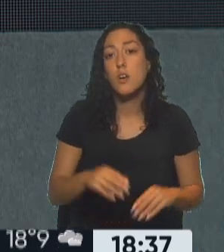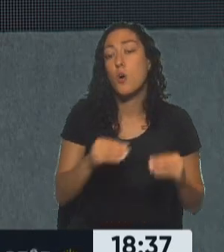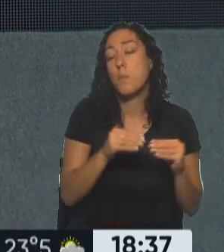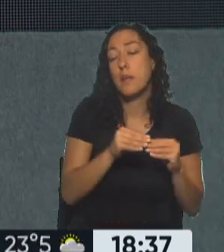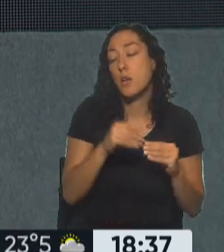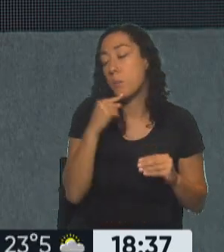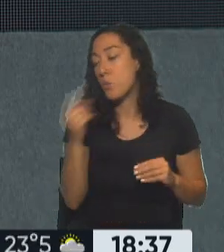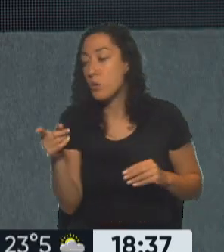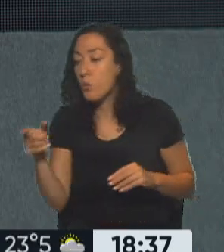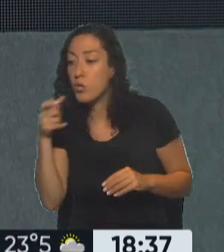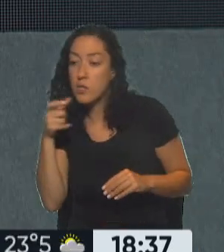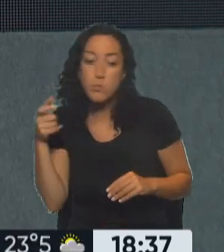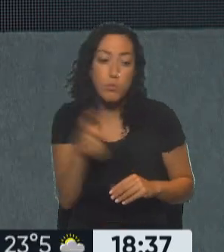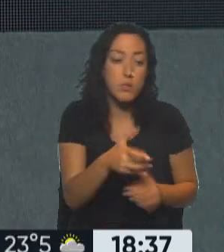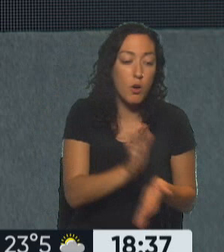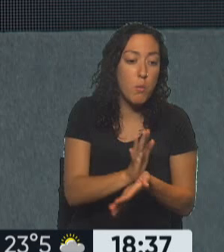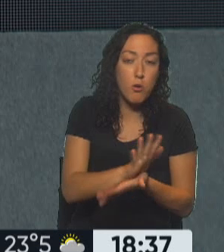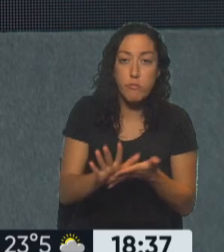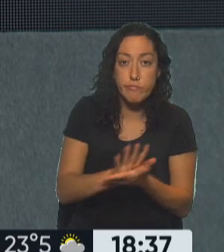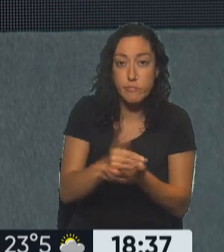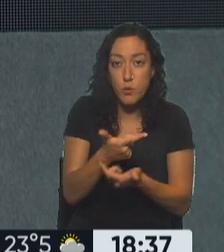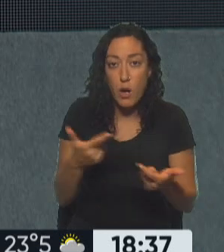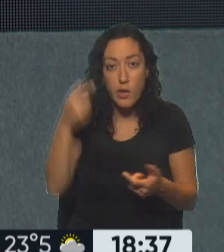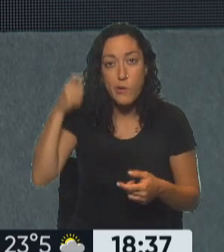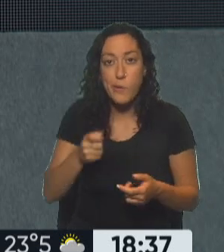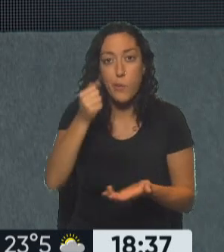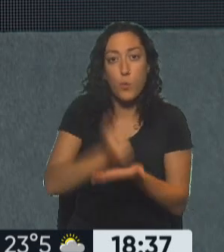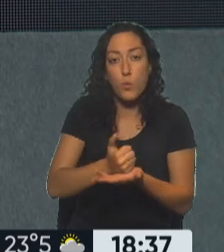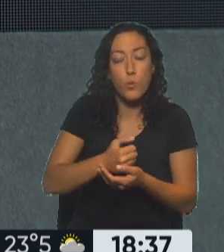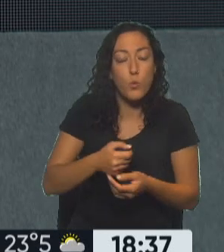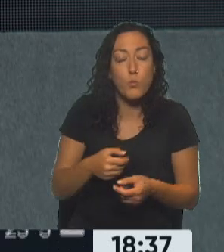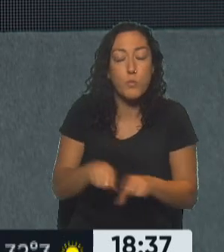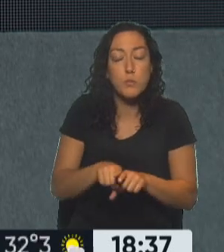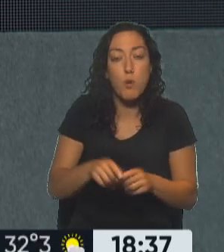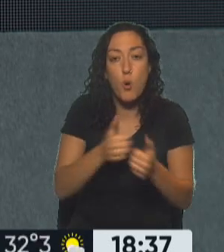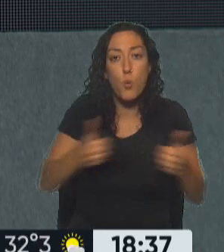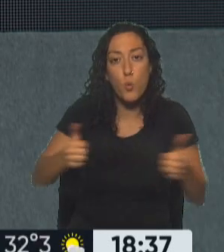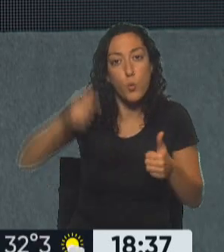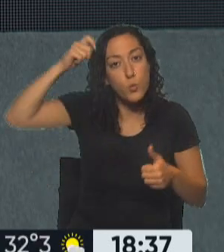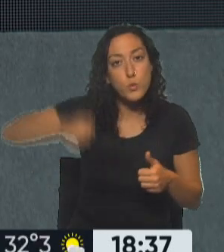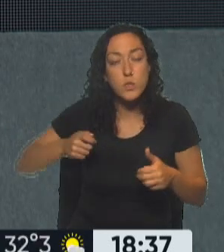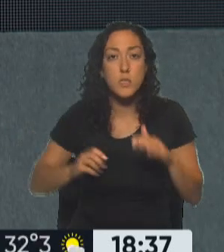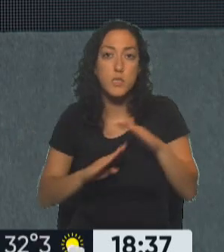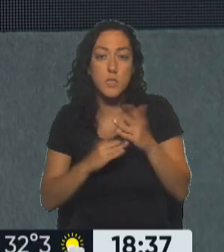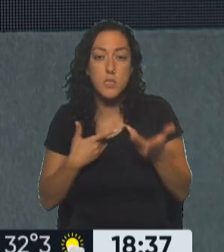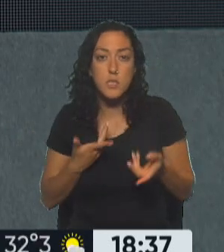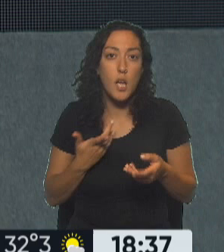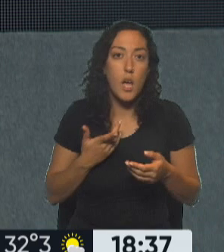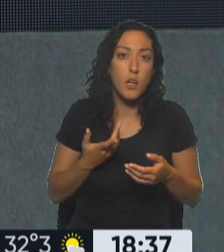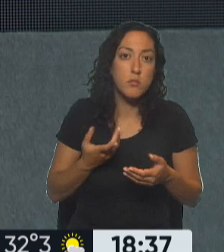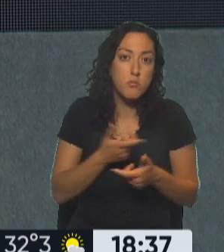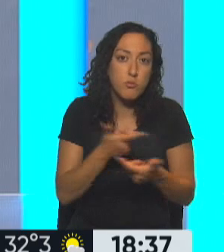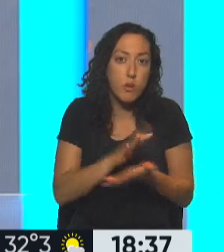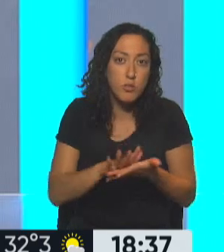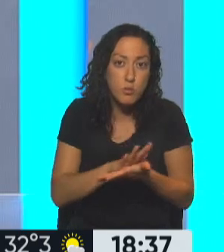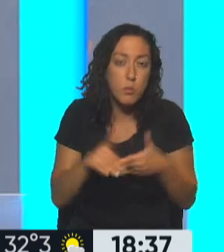respuesta que vos estás dando es un callejón sin salida. La Corte no lo resuelve. Y si la Corte resuelve, en lo civil está demorado. Sí, por